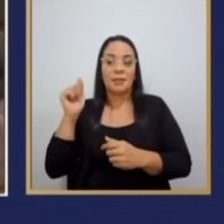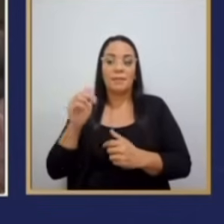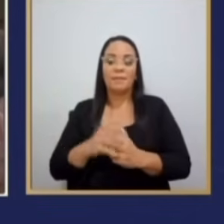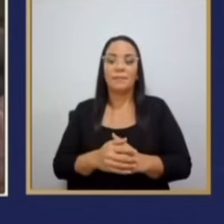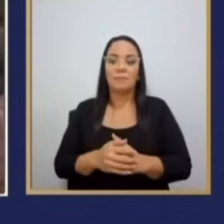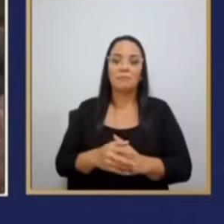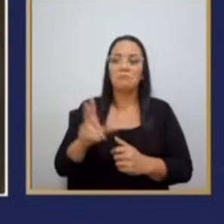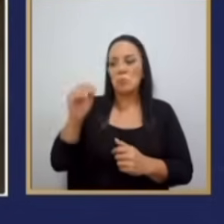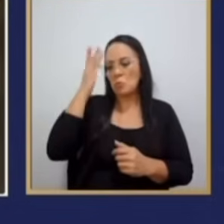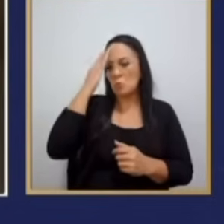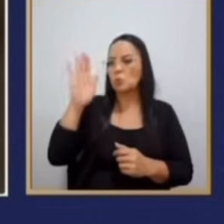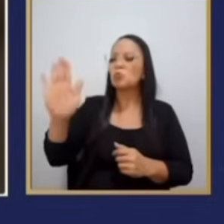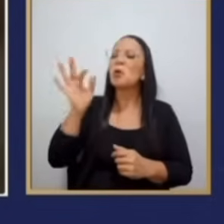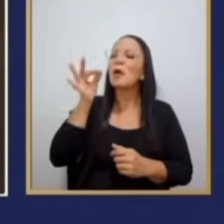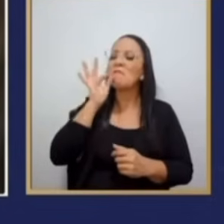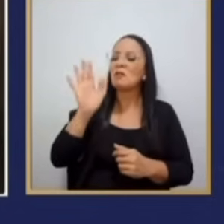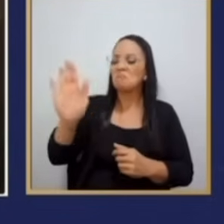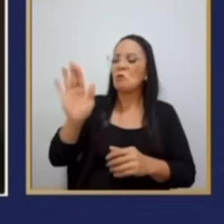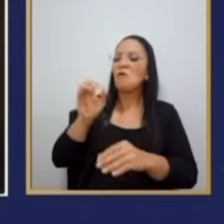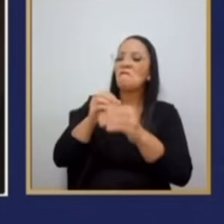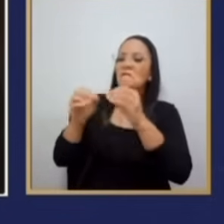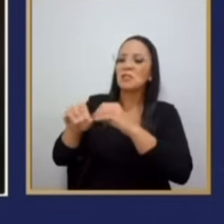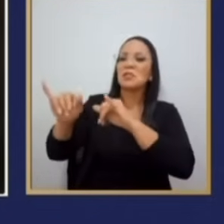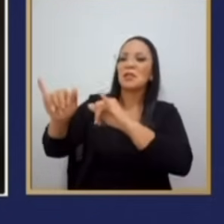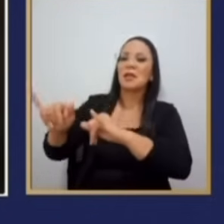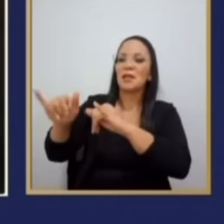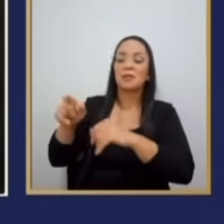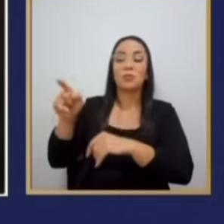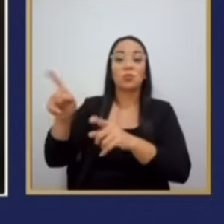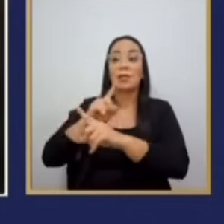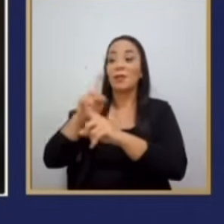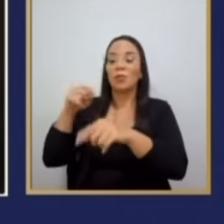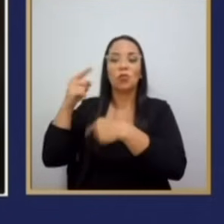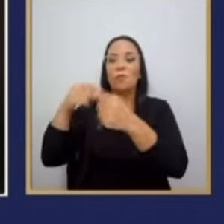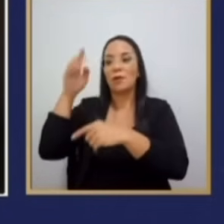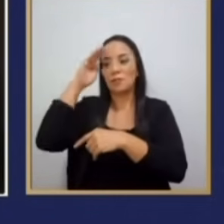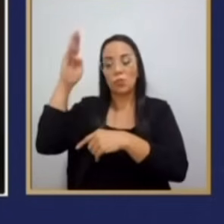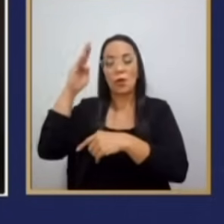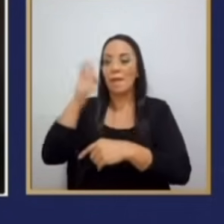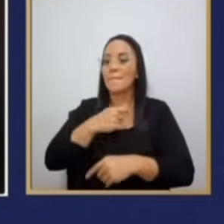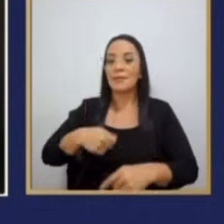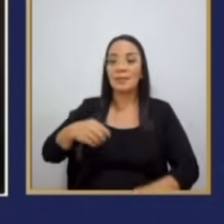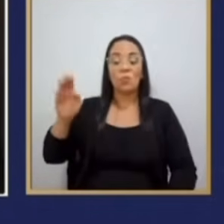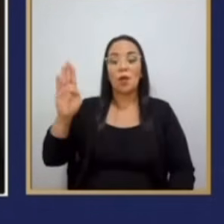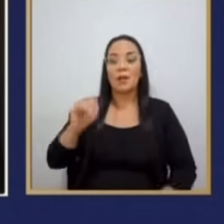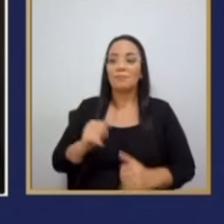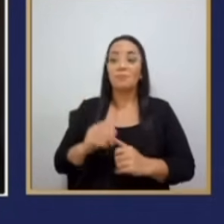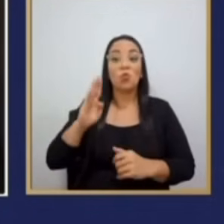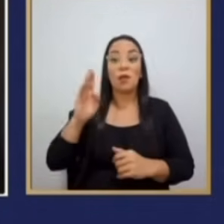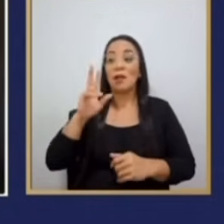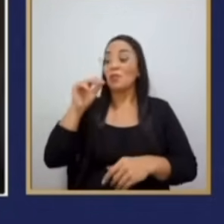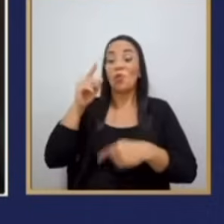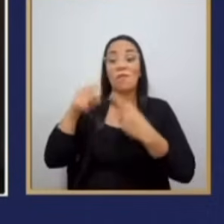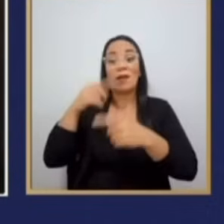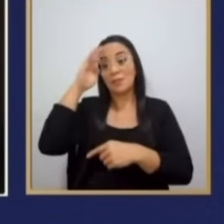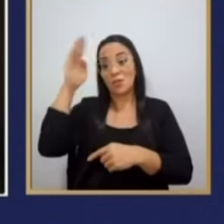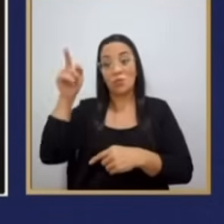su cafecito en su oficina, porque usted no va a saludar al presidente Bukele, ni el presidente Bukele lo va a saludar a